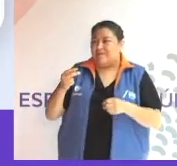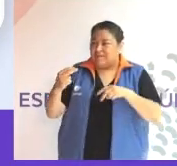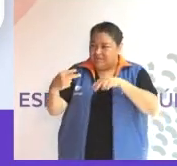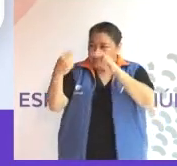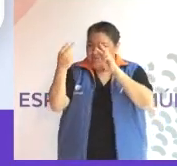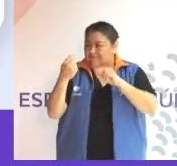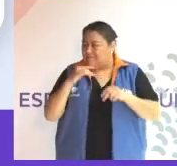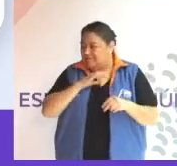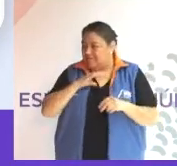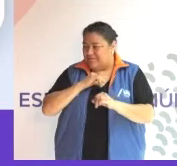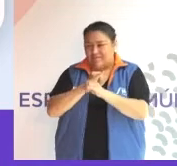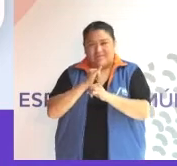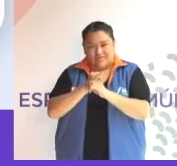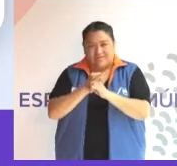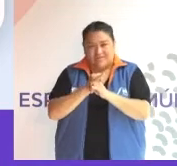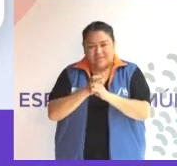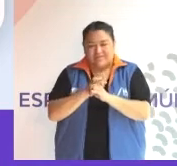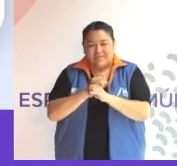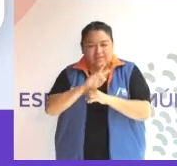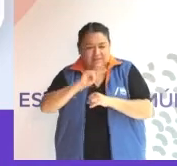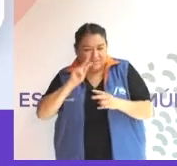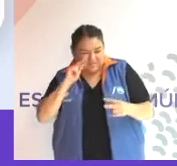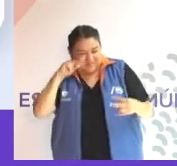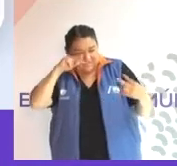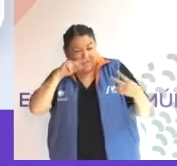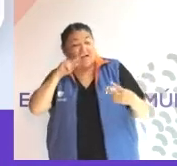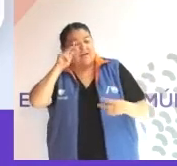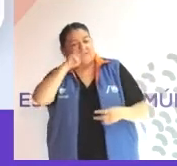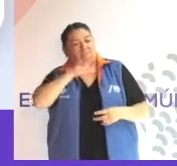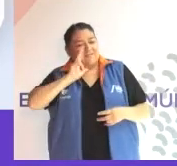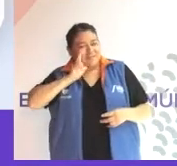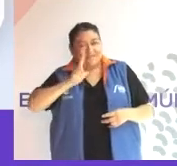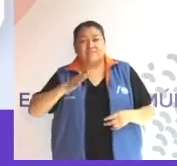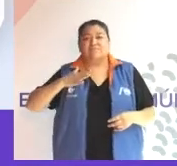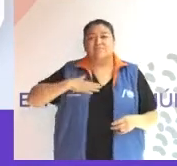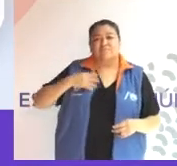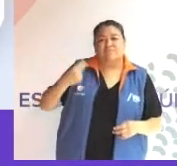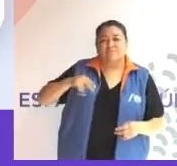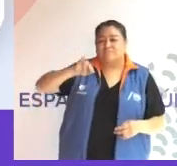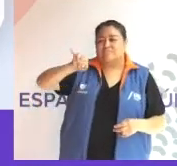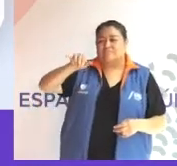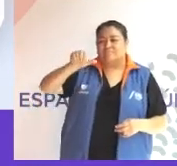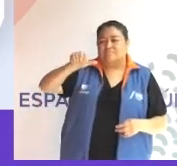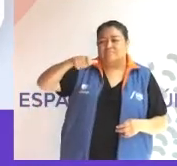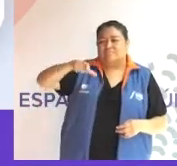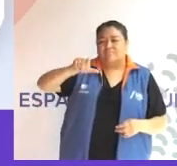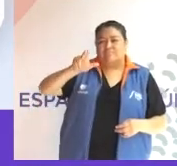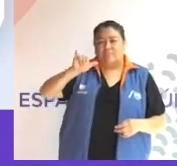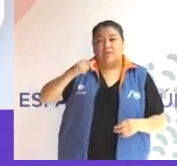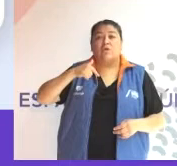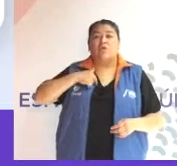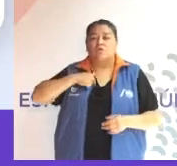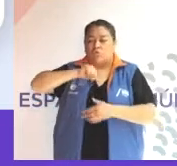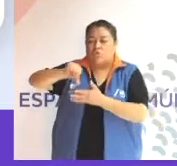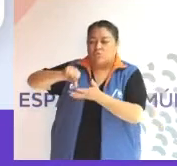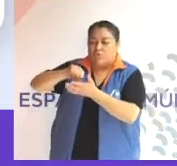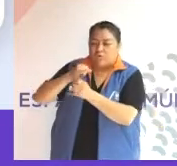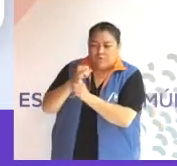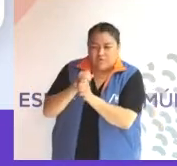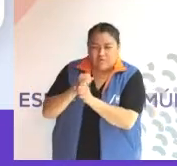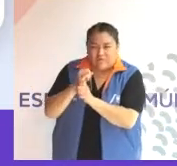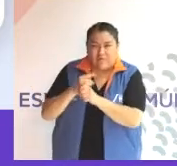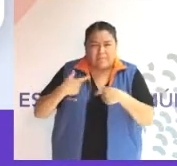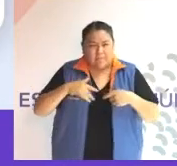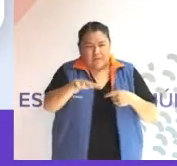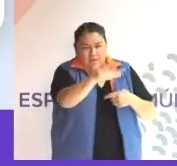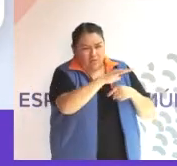ahora en la pantalla. Y bueno, pues yo soy Jacqueline Butcher, yo dirijo el Centro de Investigación y Estudios sobre Sociedad